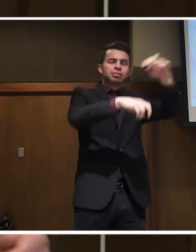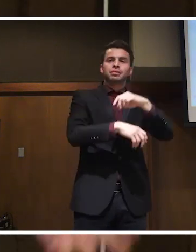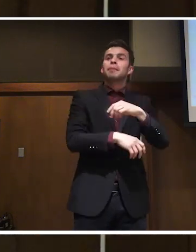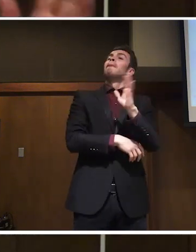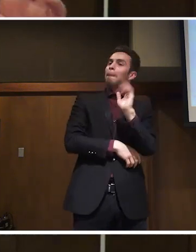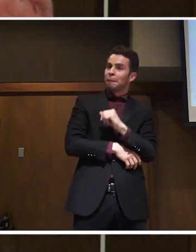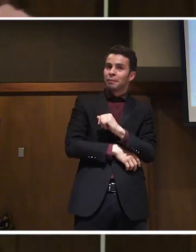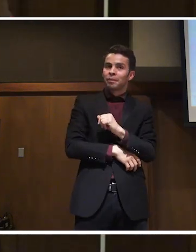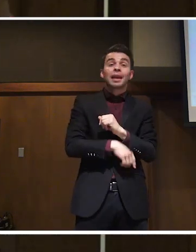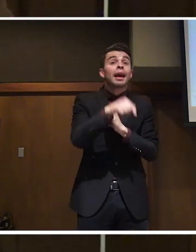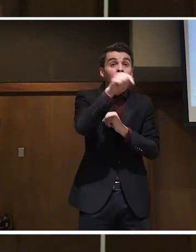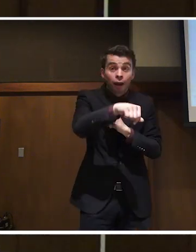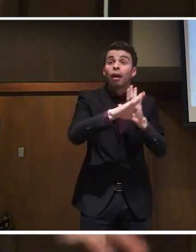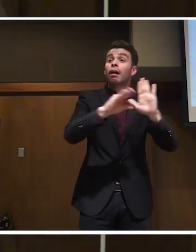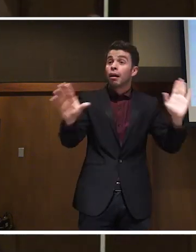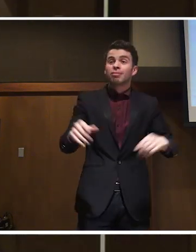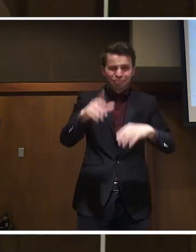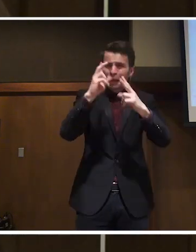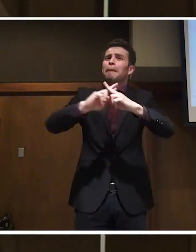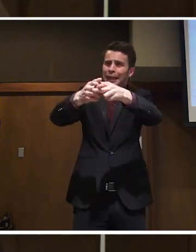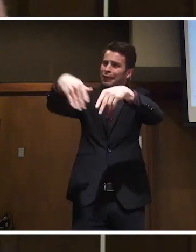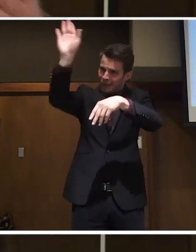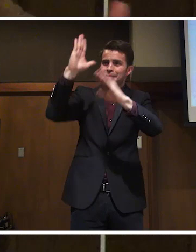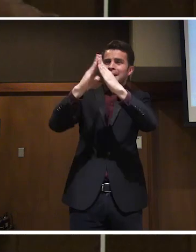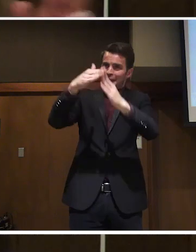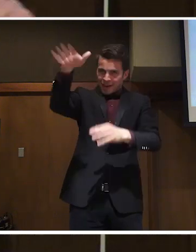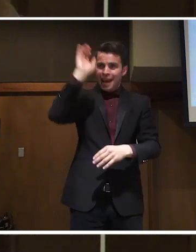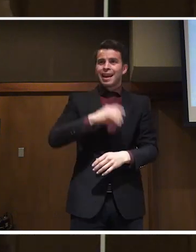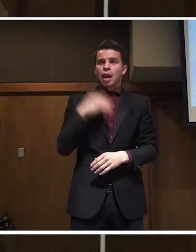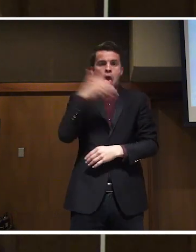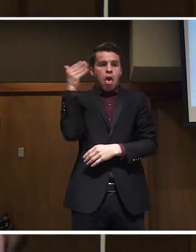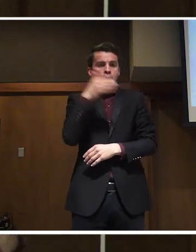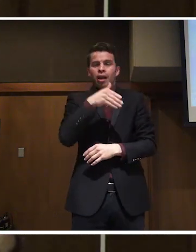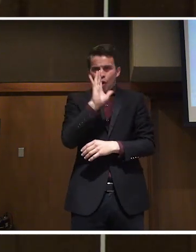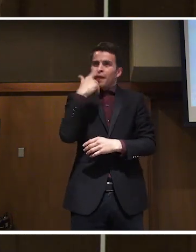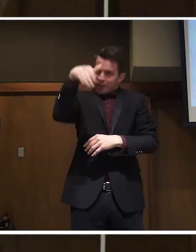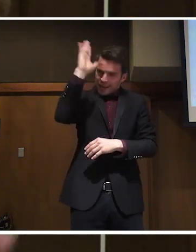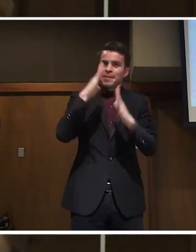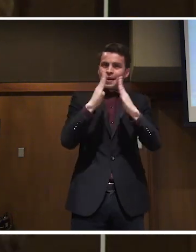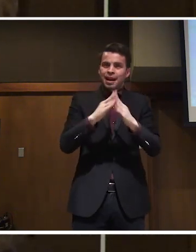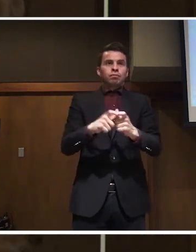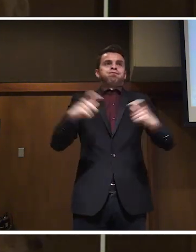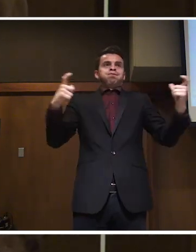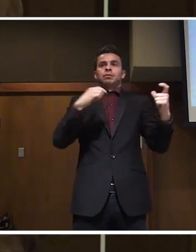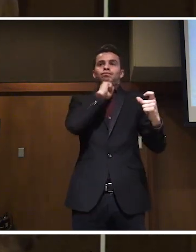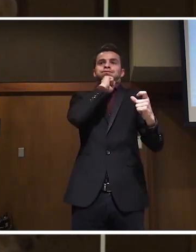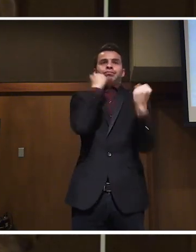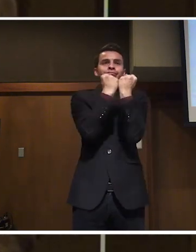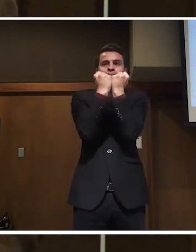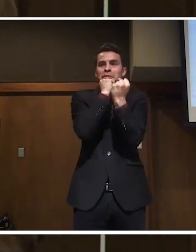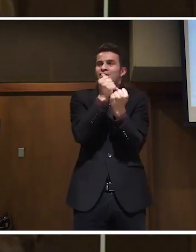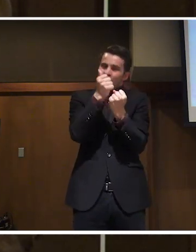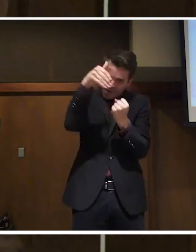hacen, que es prestar libros a la casa. Prestemos libros que los lleven para la casa, además para que no usen tanto este espacio aquí que se mantiene tan lleno.